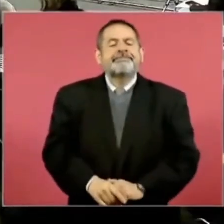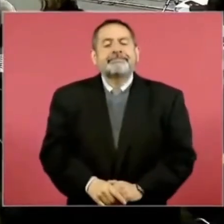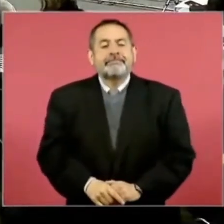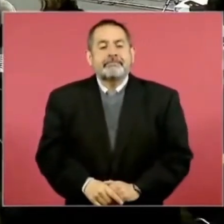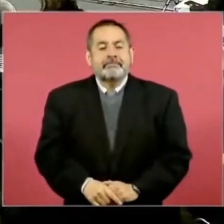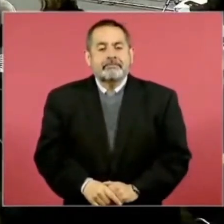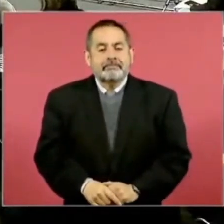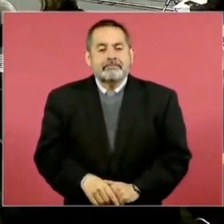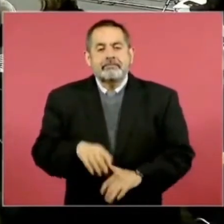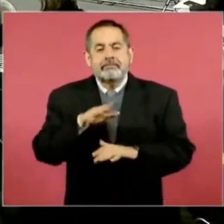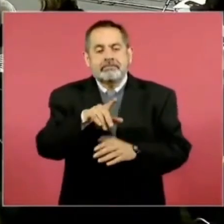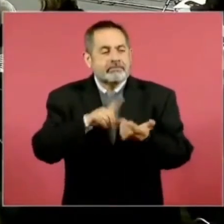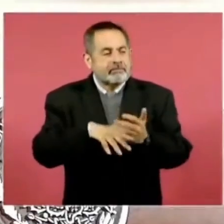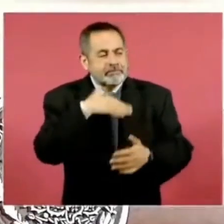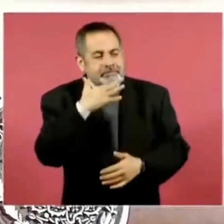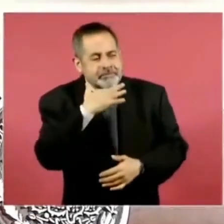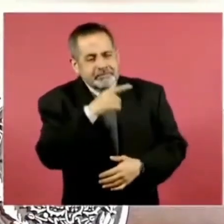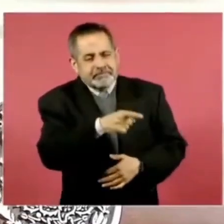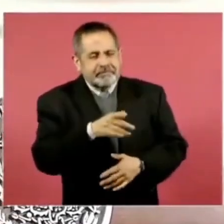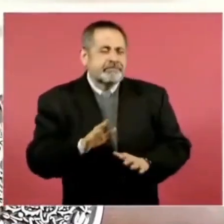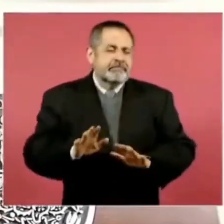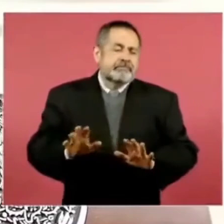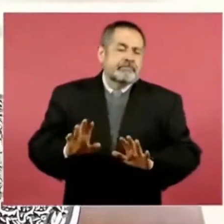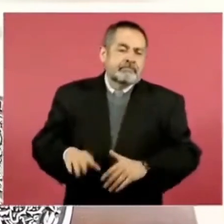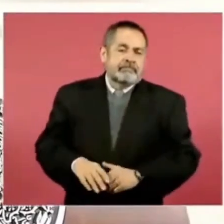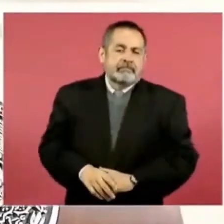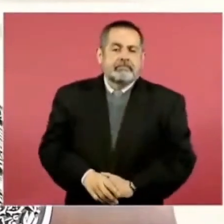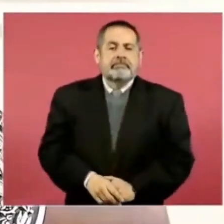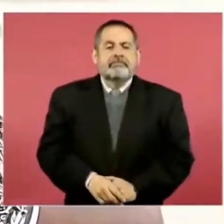sobre la corrupción, pero eso no.